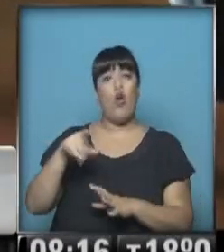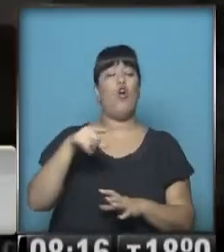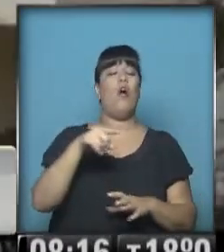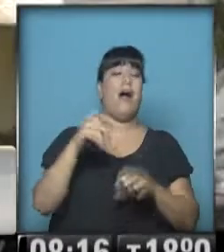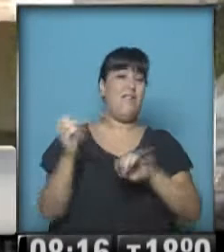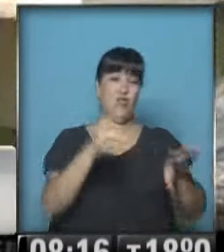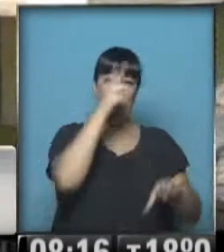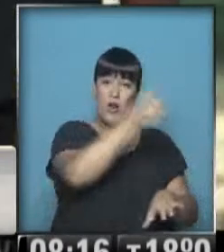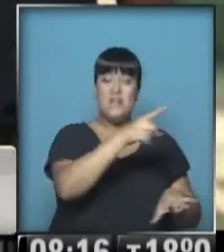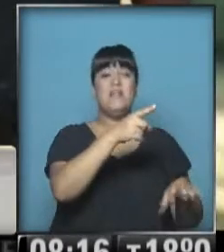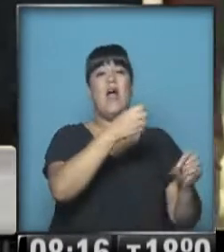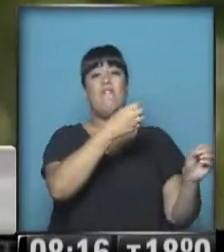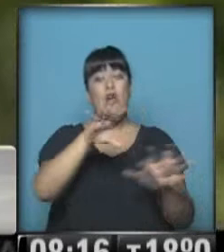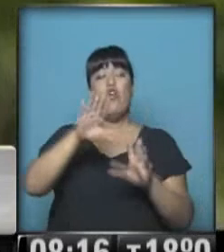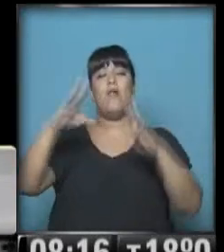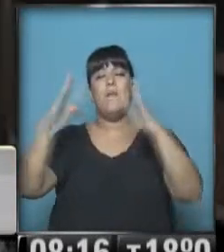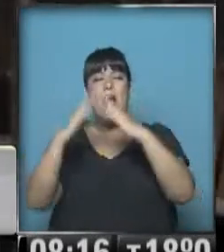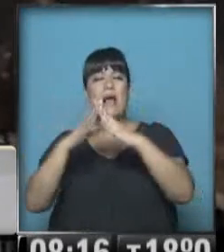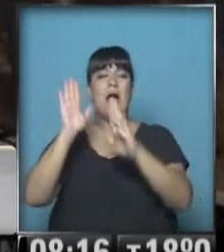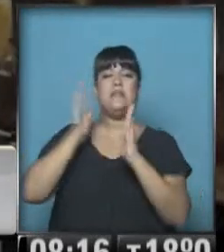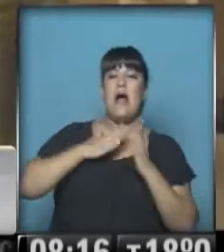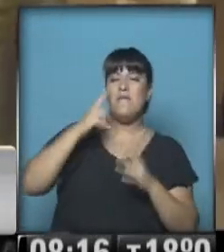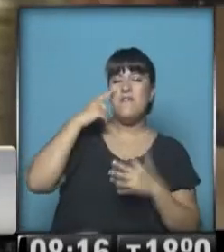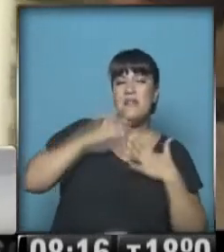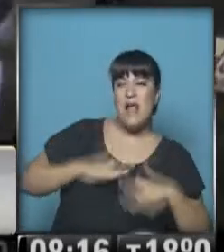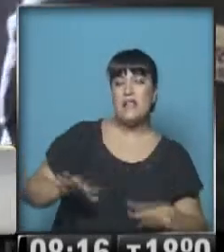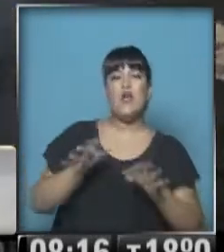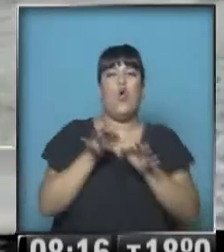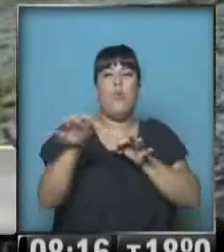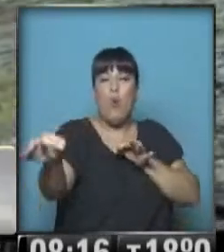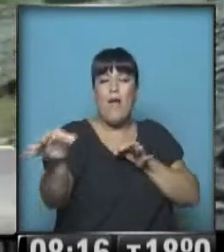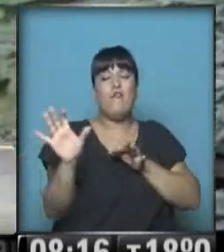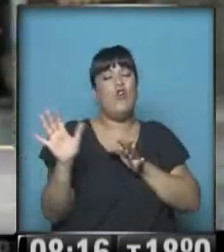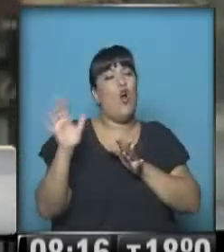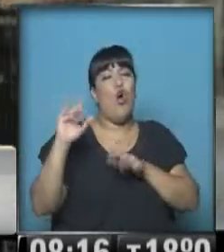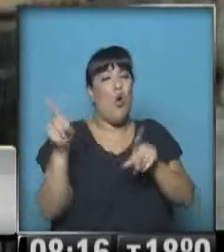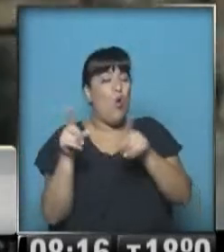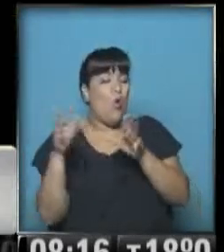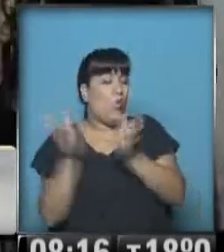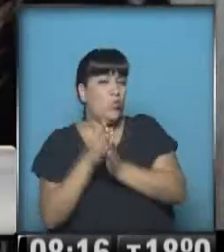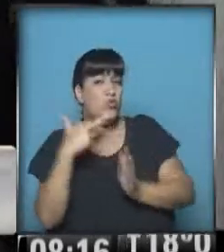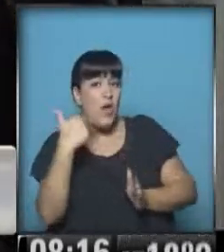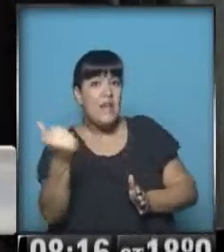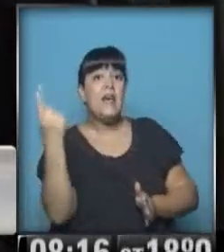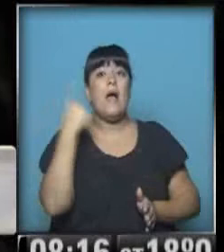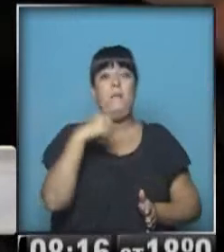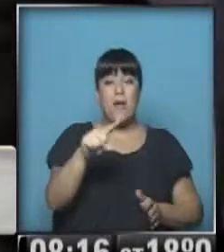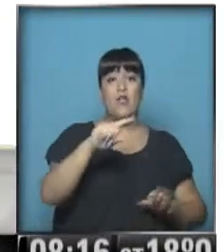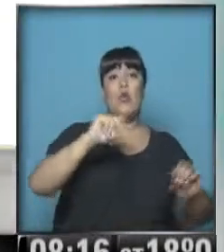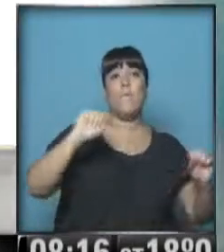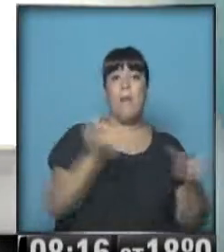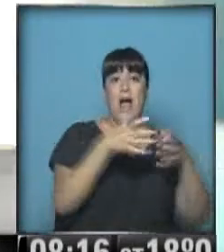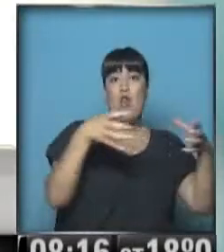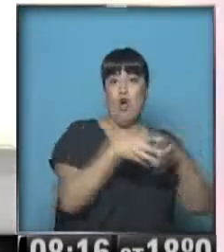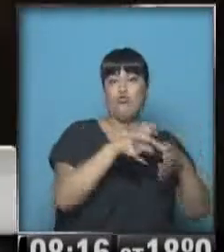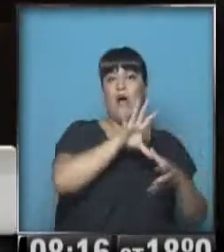a su hija, y vivir tranquilo en un pueblito aislado de los Estados Unidos, pero los malos lo van a alcanzar y